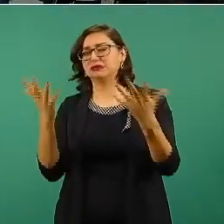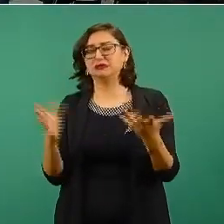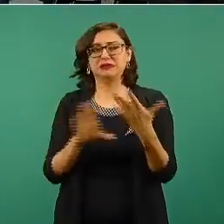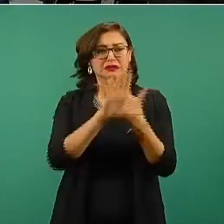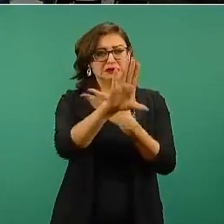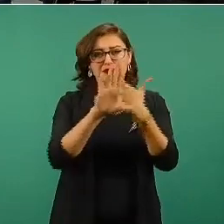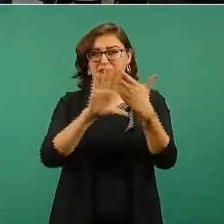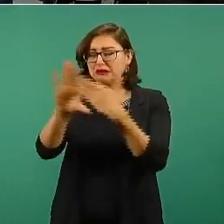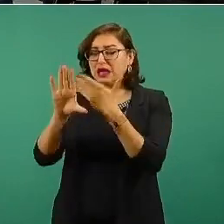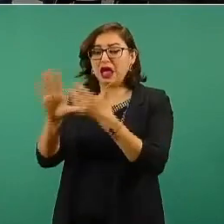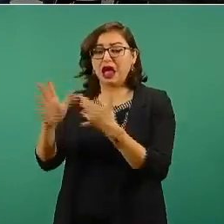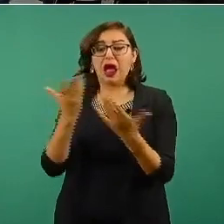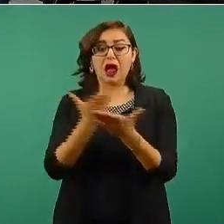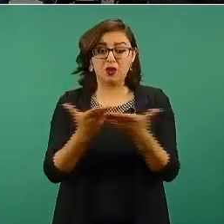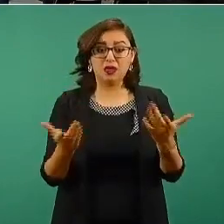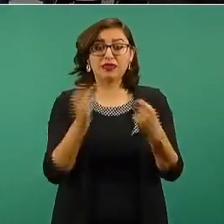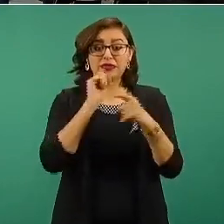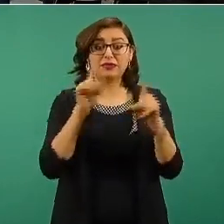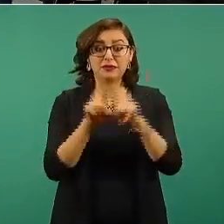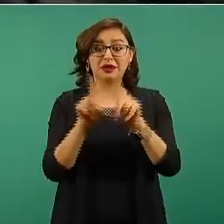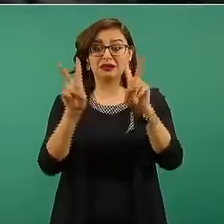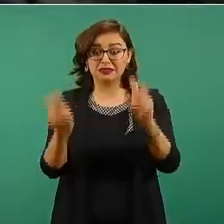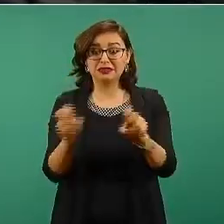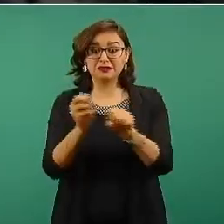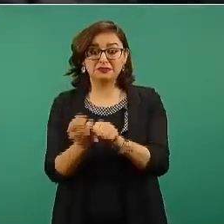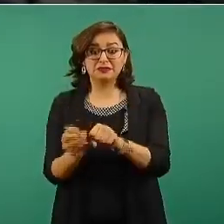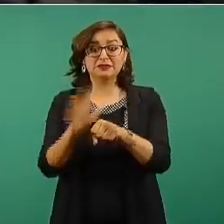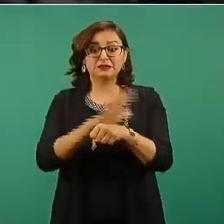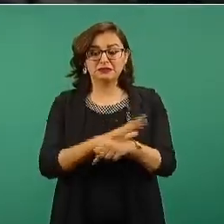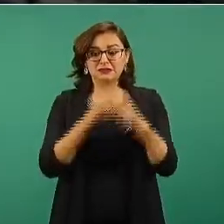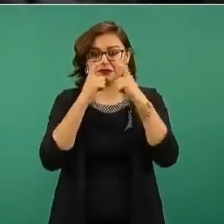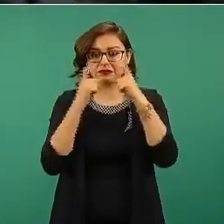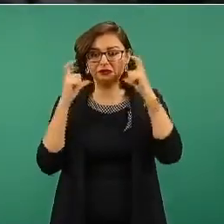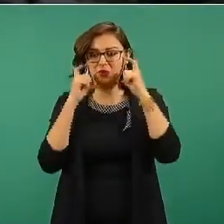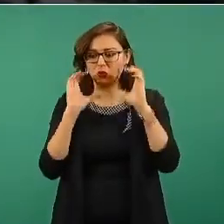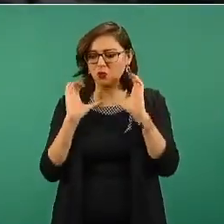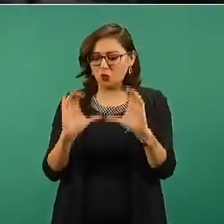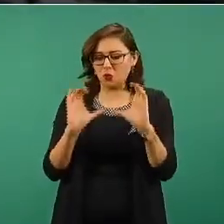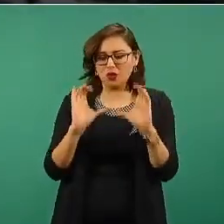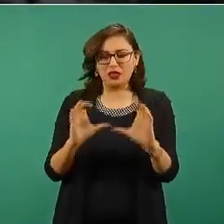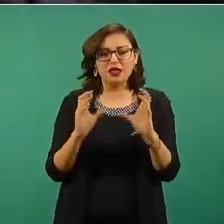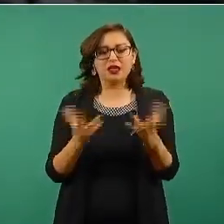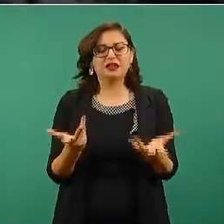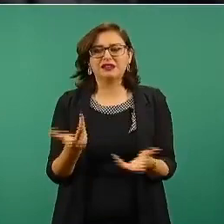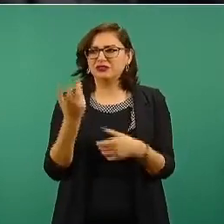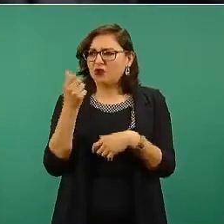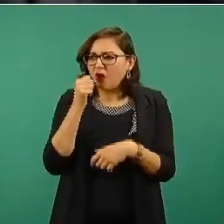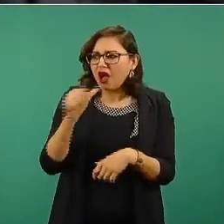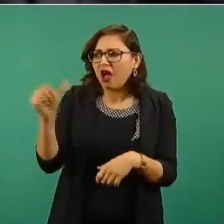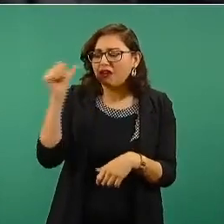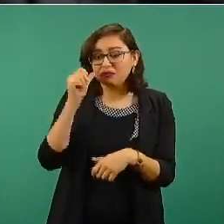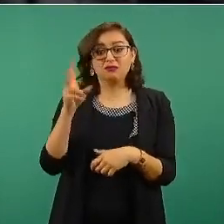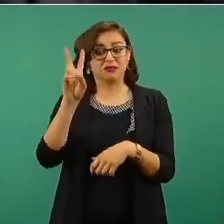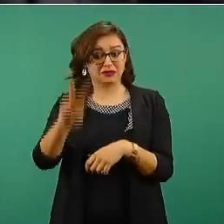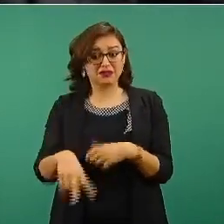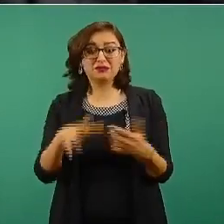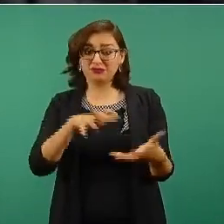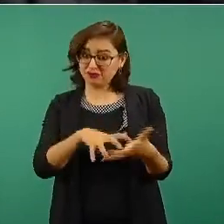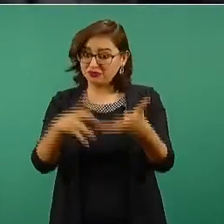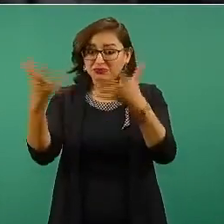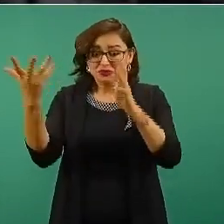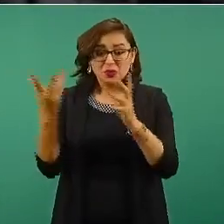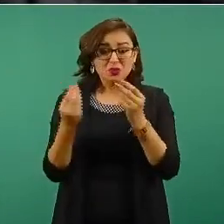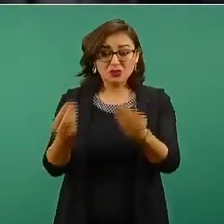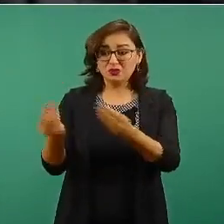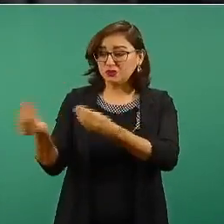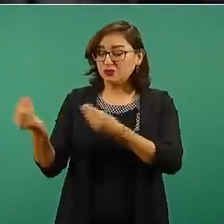pues muchas con el tema también del COVID, el asunto de los pulmones, todas las afectaciones que se vieron ayer, bueno, pues no fueron menores. Lo que